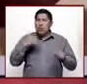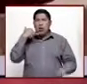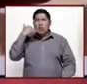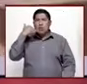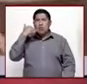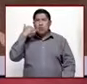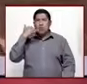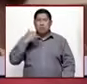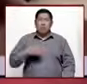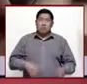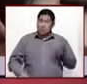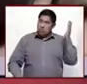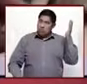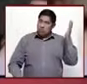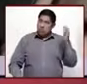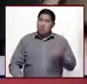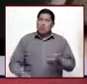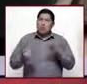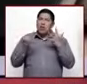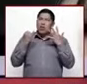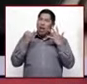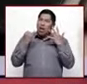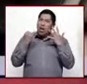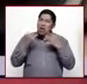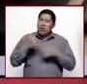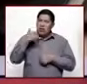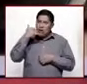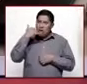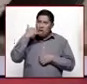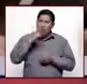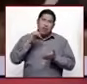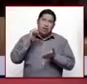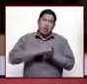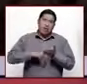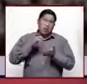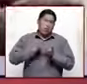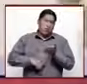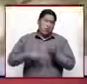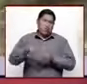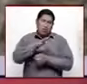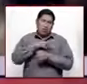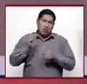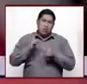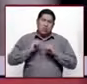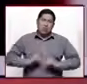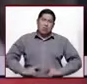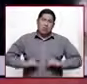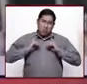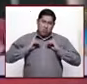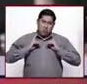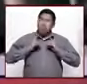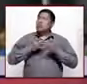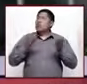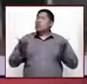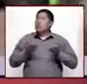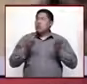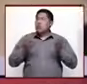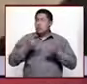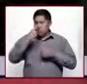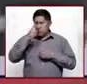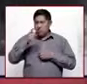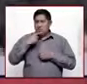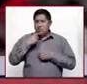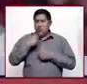teléfonos celulares. Hasta el momento son 6 que están siendo secuestrados desde este domicilio donde se ha